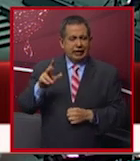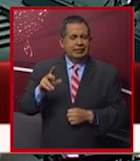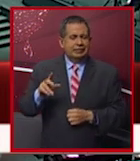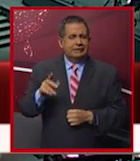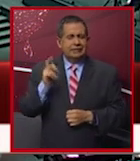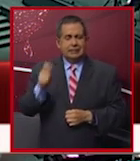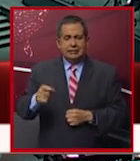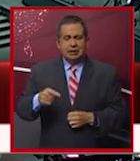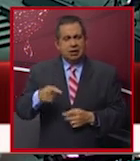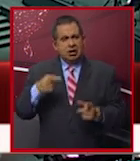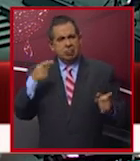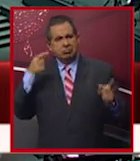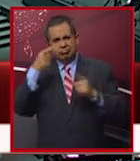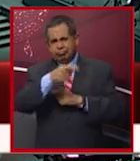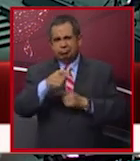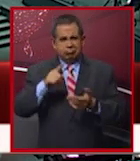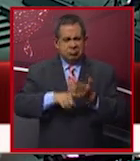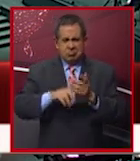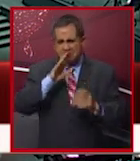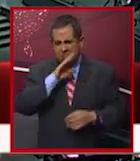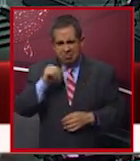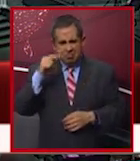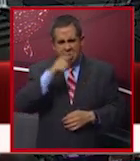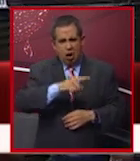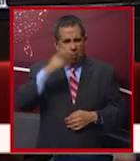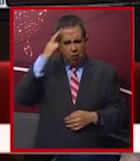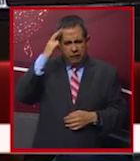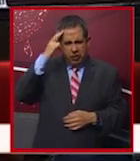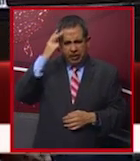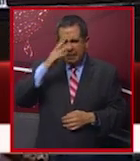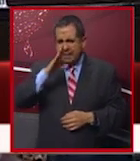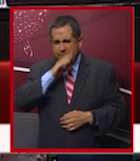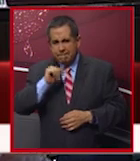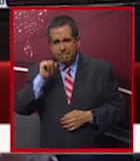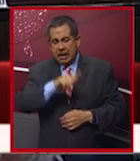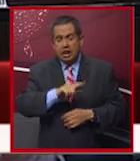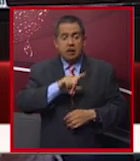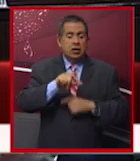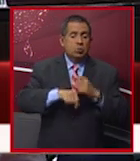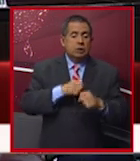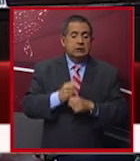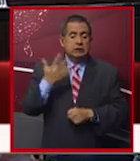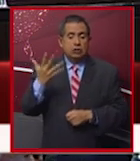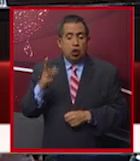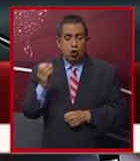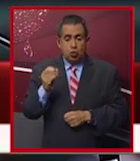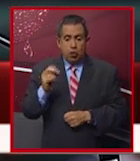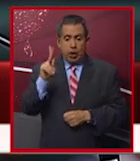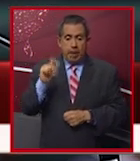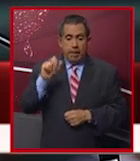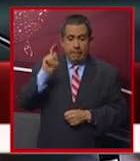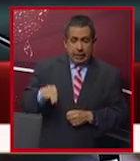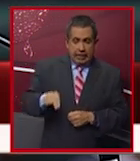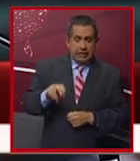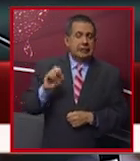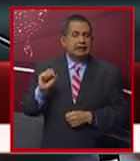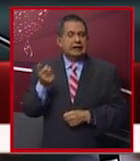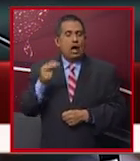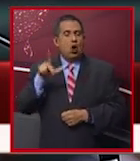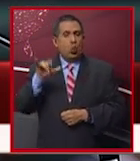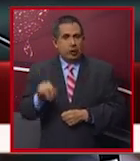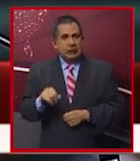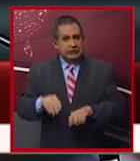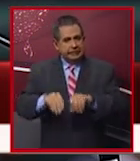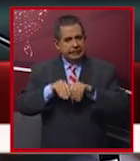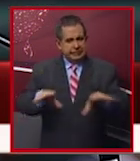el que criticaba el perfil dictatorial del gobierno de Porfirio Díaz, y el 5 de octubre publicó el famoso Plan de San Luis, en el que